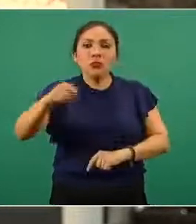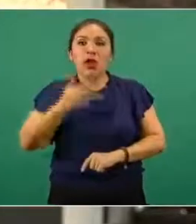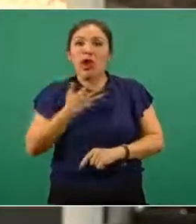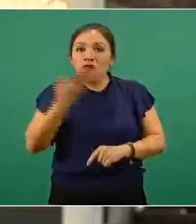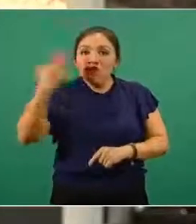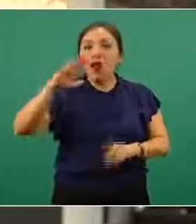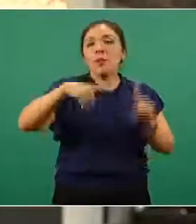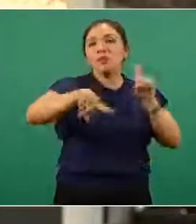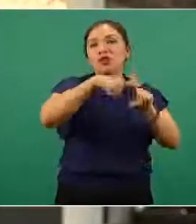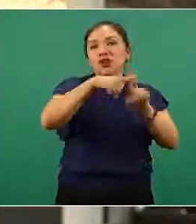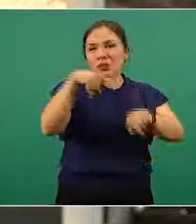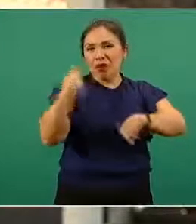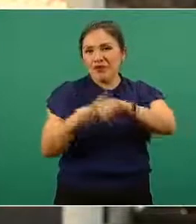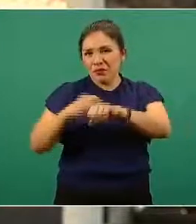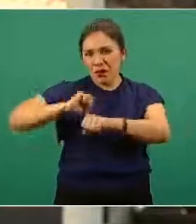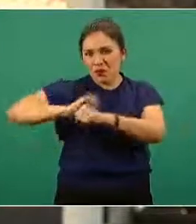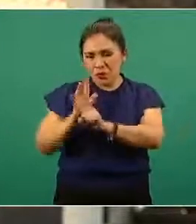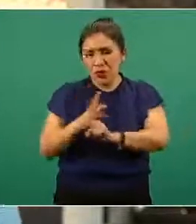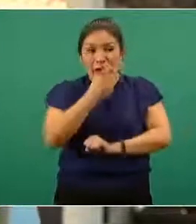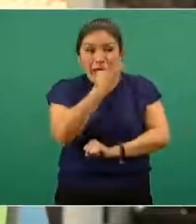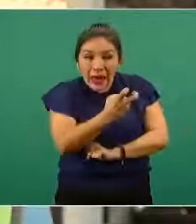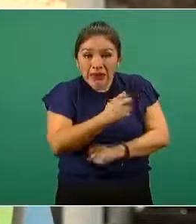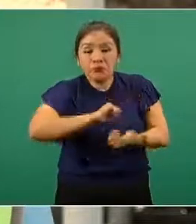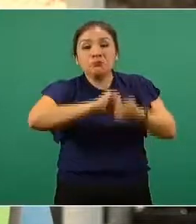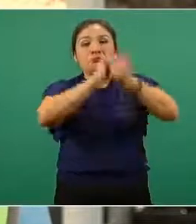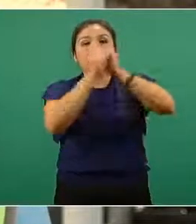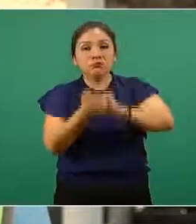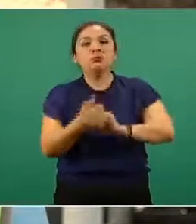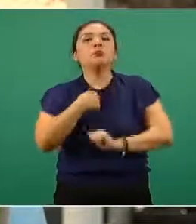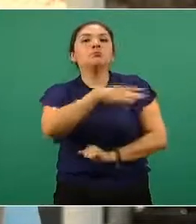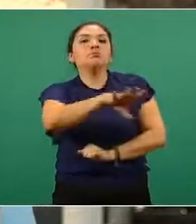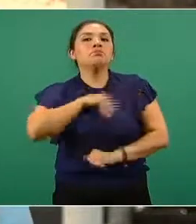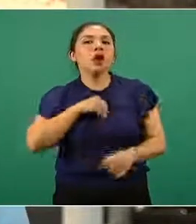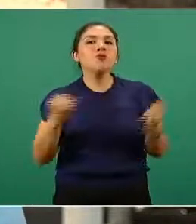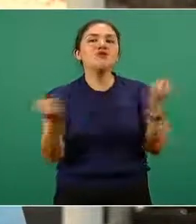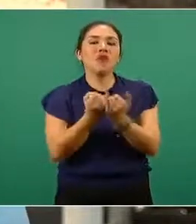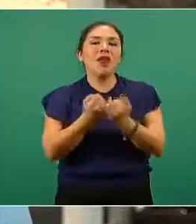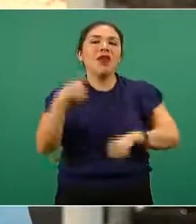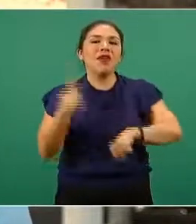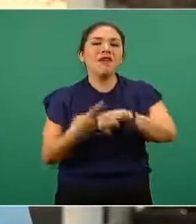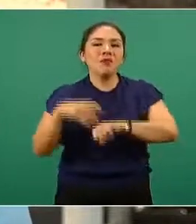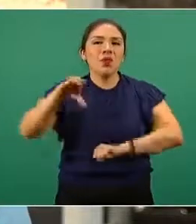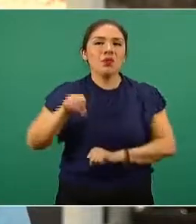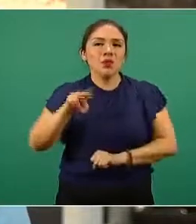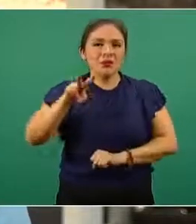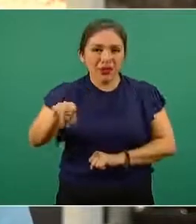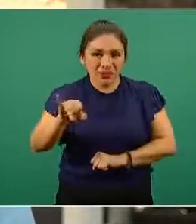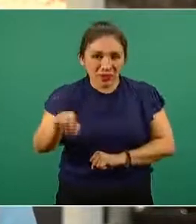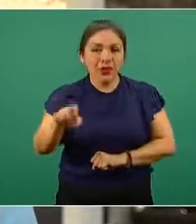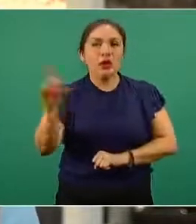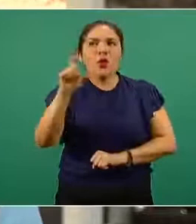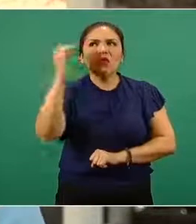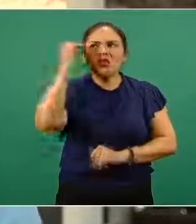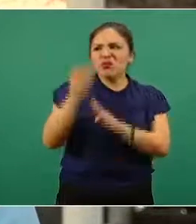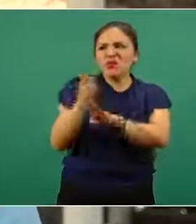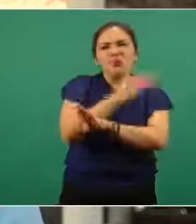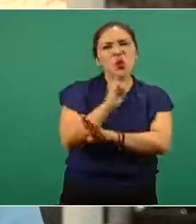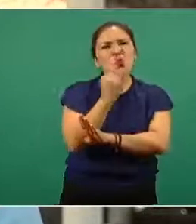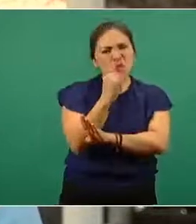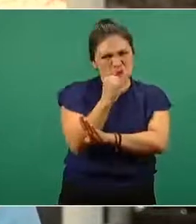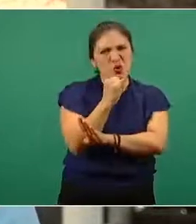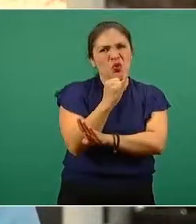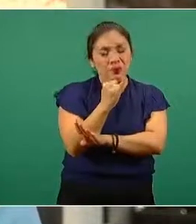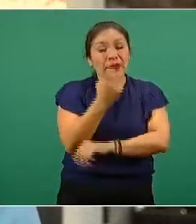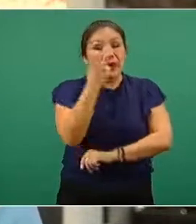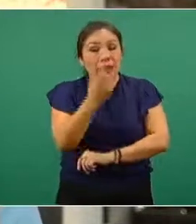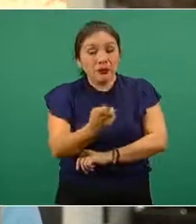positiva a COVID. El derivado de eso, salimos positivos a COVID en los tiempos de junio, ¿sí?